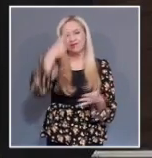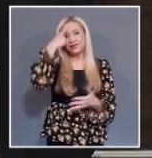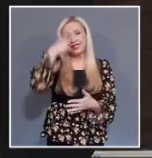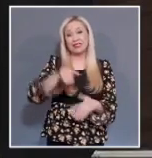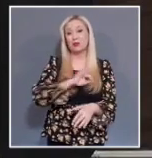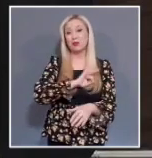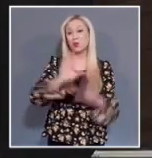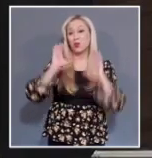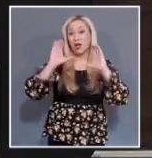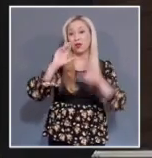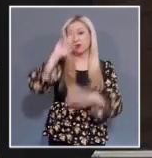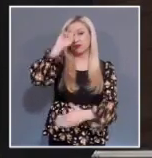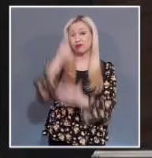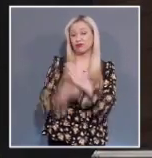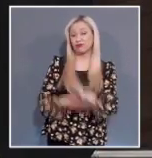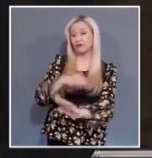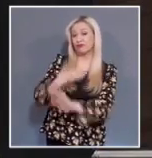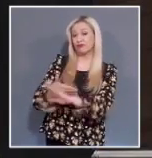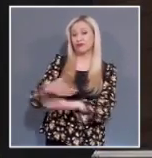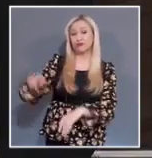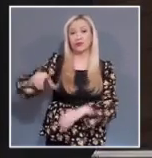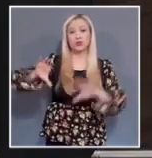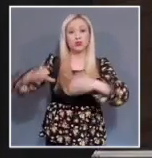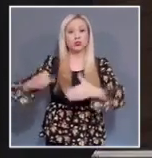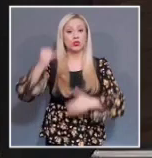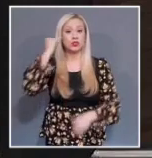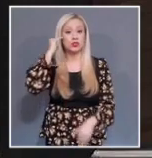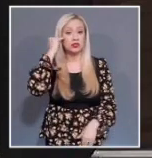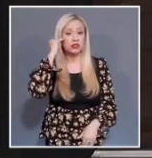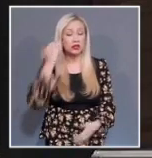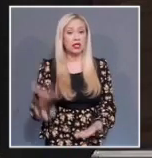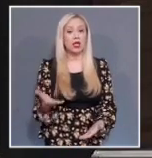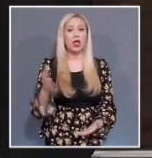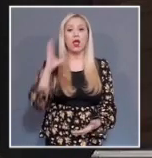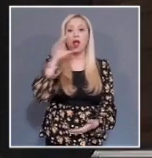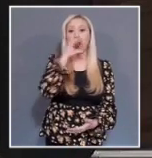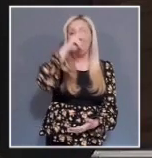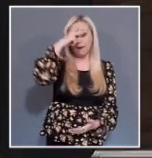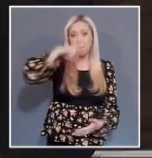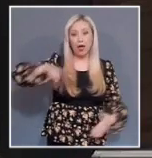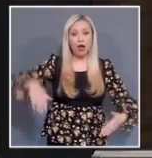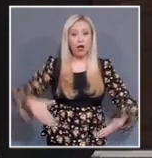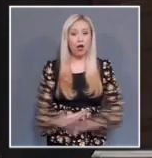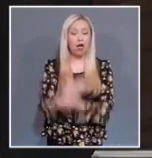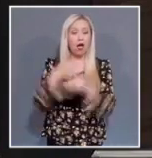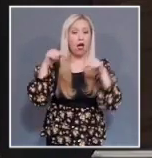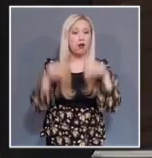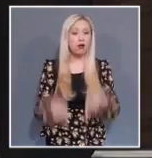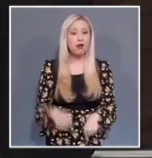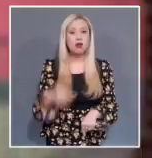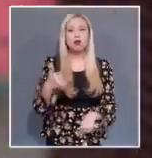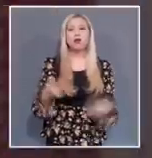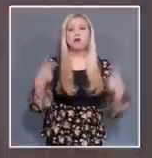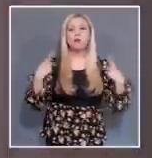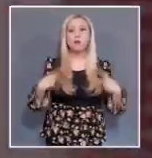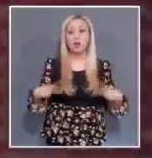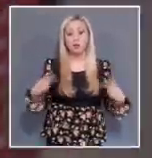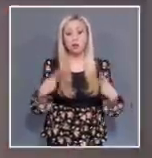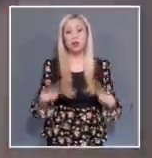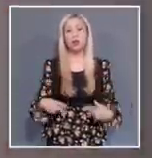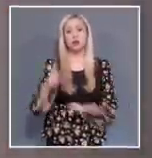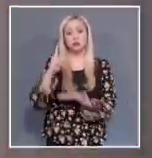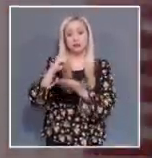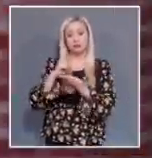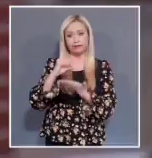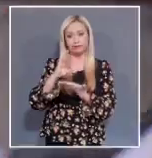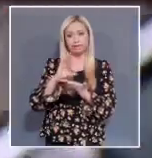intereses de la comunidad indígena y afromexicanas, así como de las personas con discapacidad. De acuerdo con las